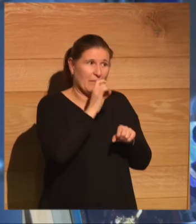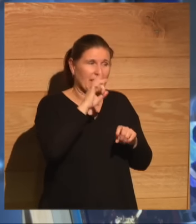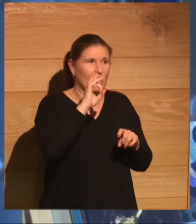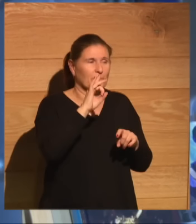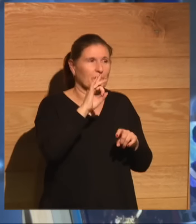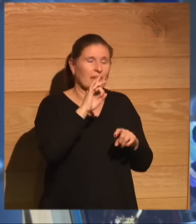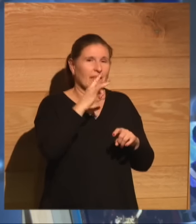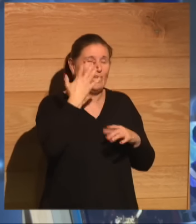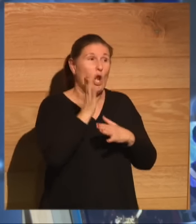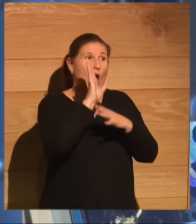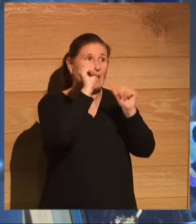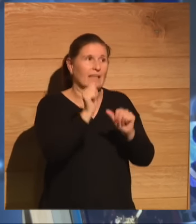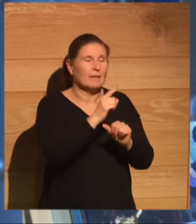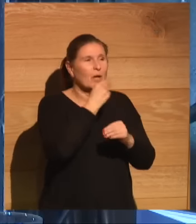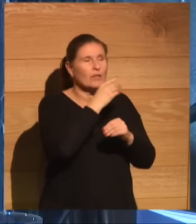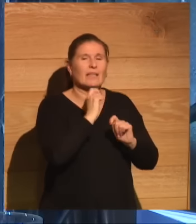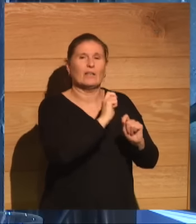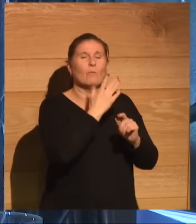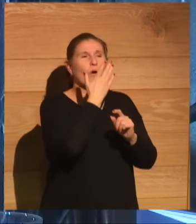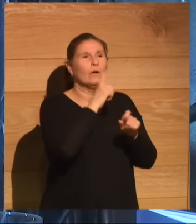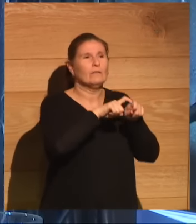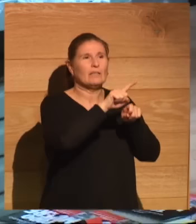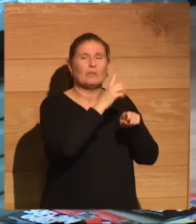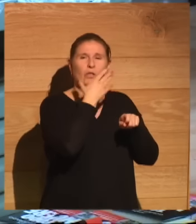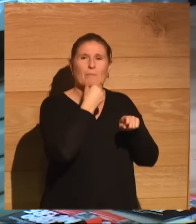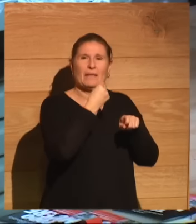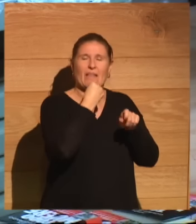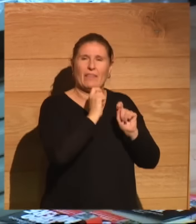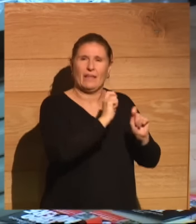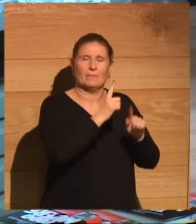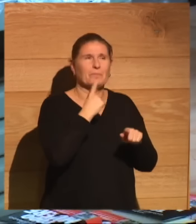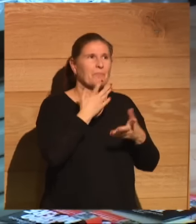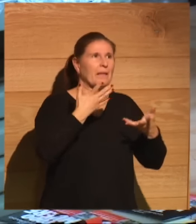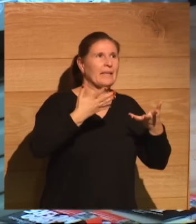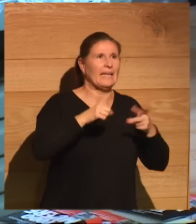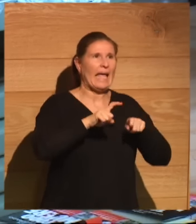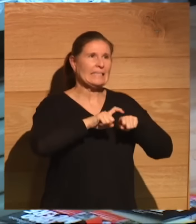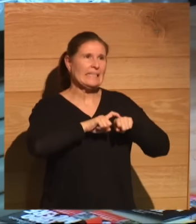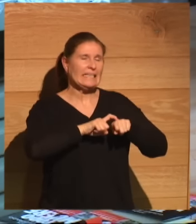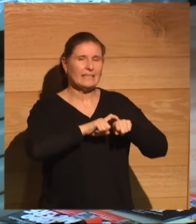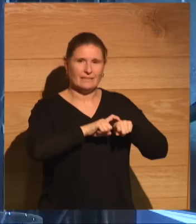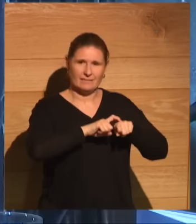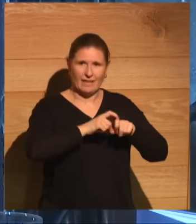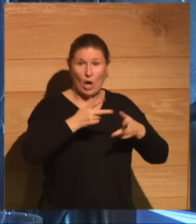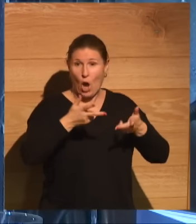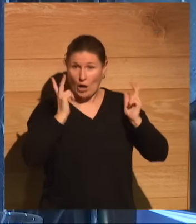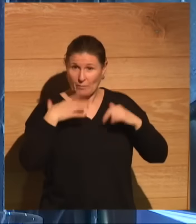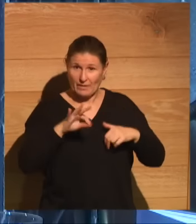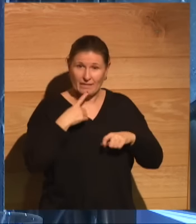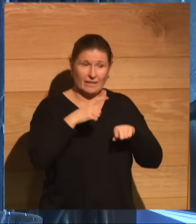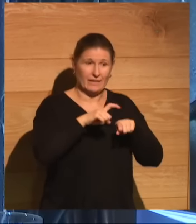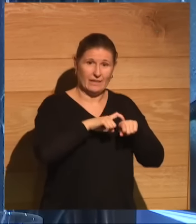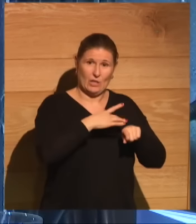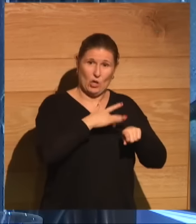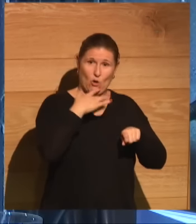¿Qué te parece embellece? Es que romantizar está estiliza. Muy bien. Vale, pues, estiliza, venga. ¿Queda autorizado romantizar? Venga.